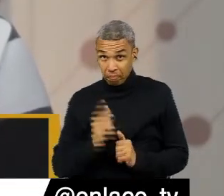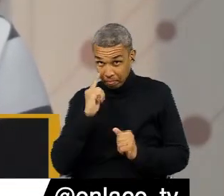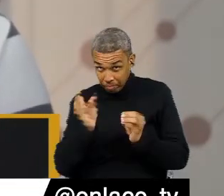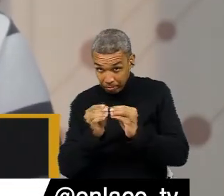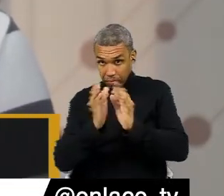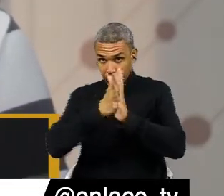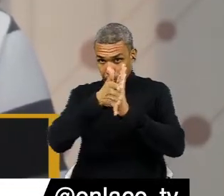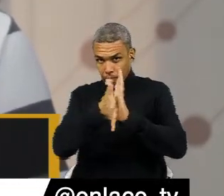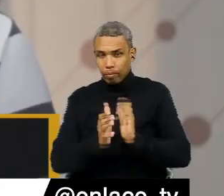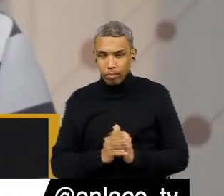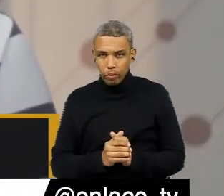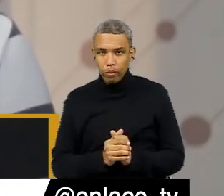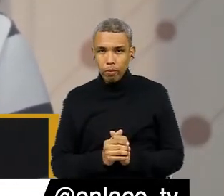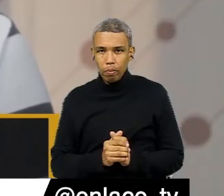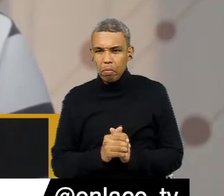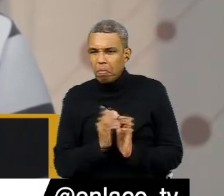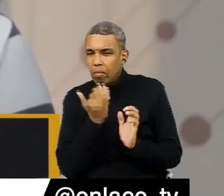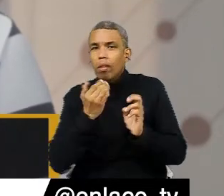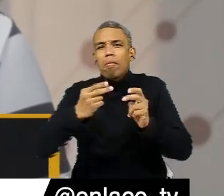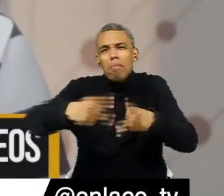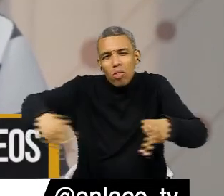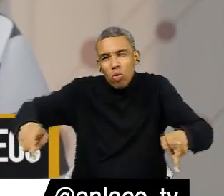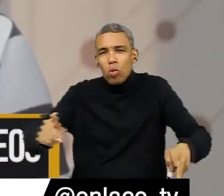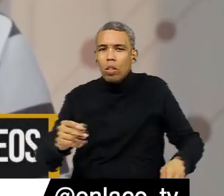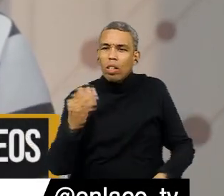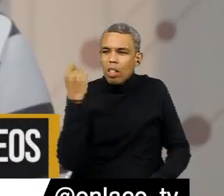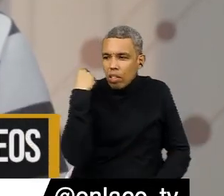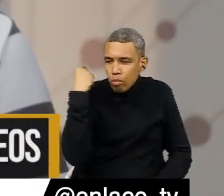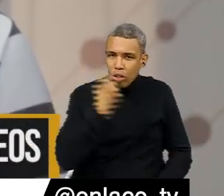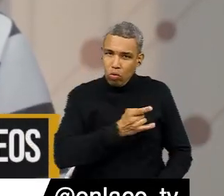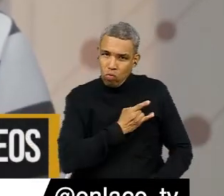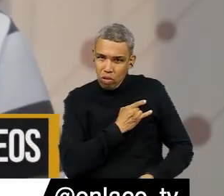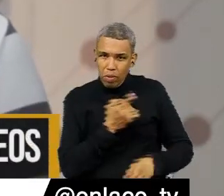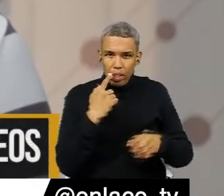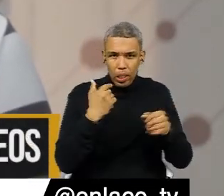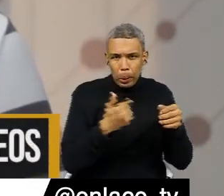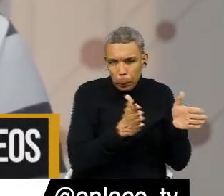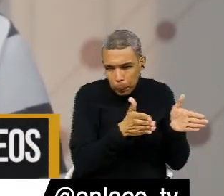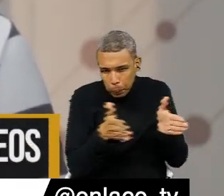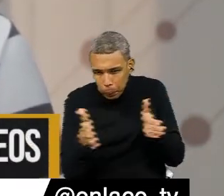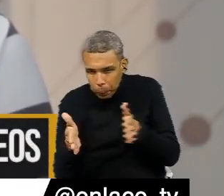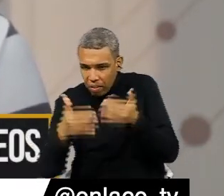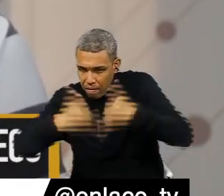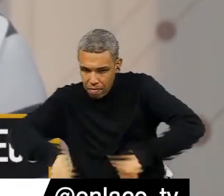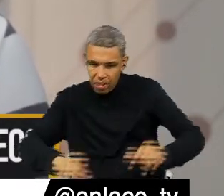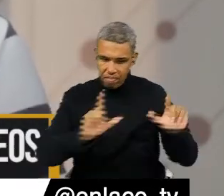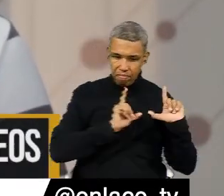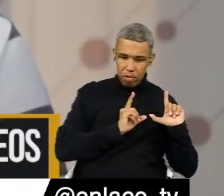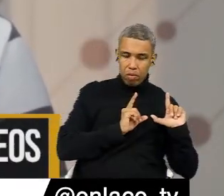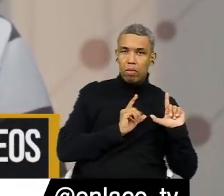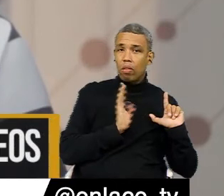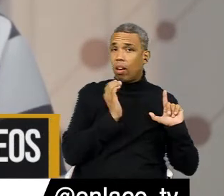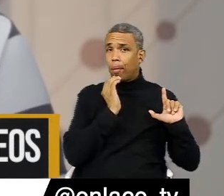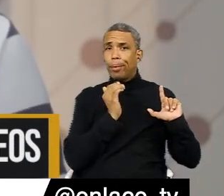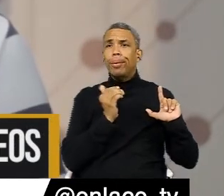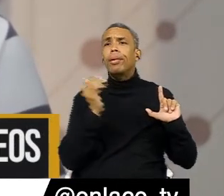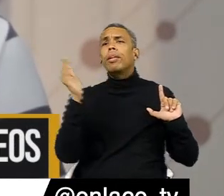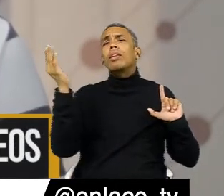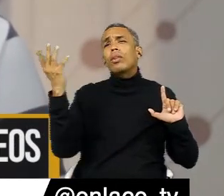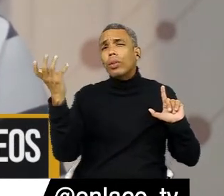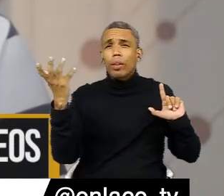gente que haya estudiado una universidad, esté laborando y adquiriendo experiencia, porque normalmente las empresas no dan